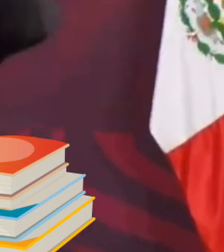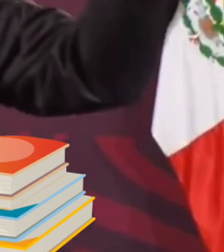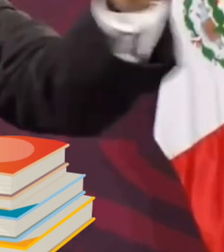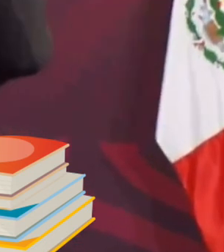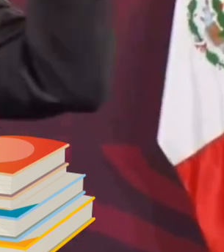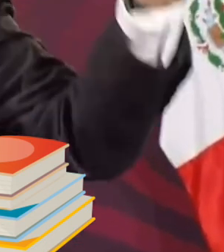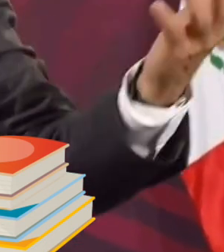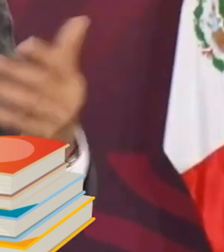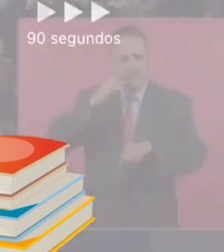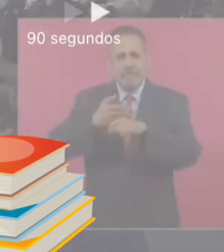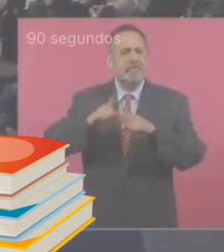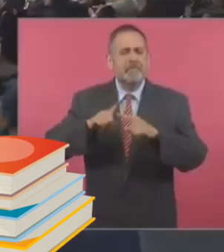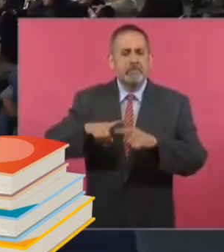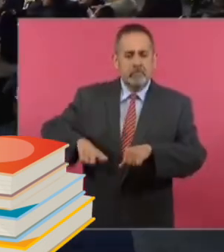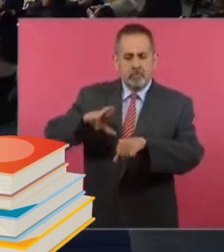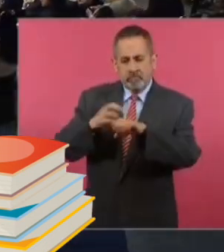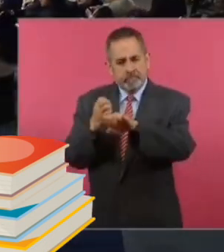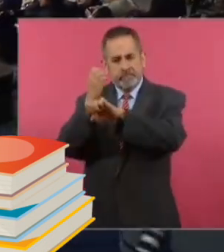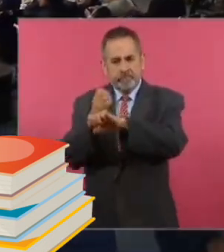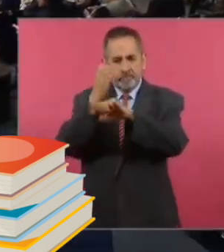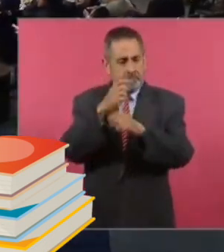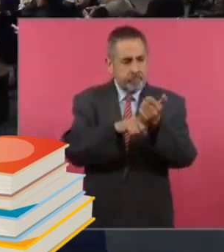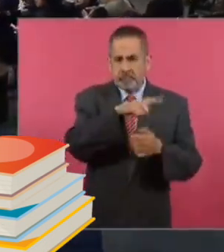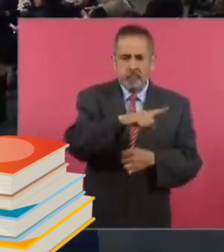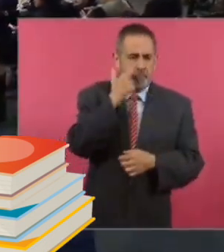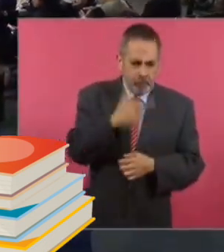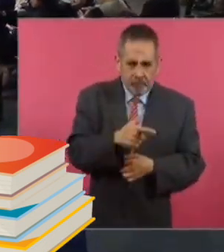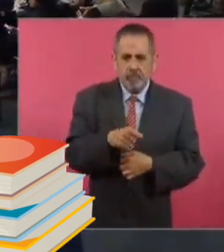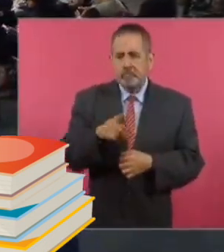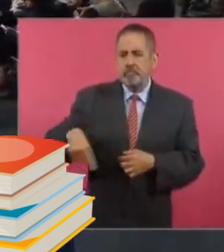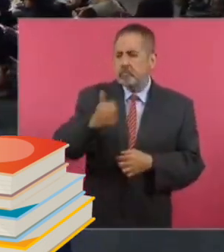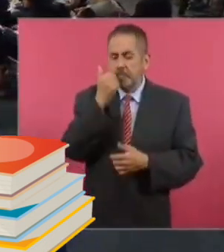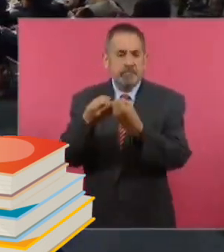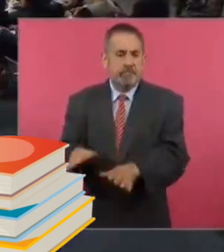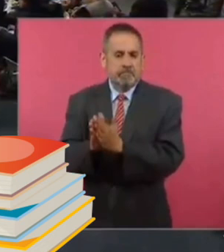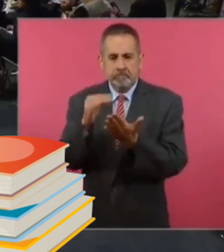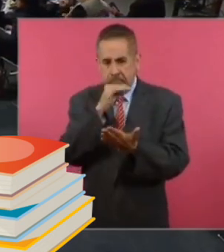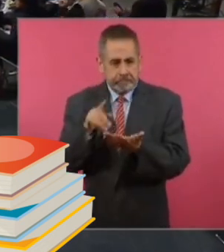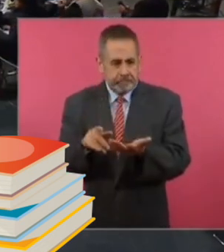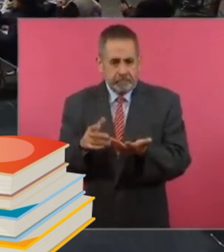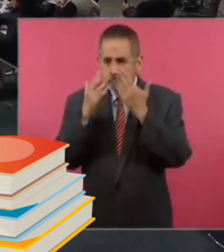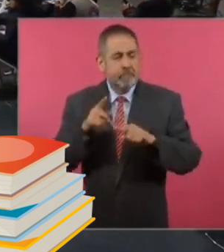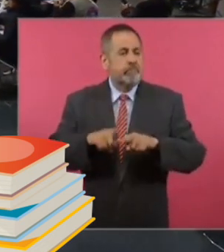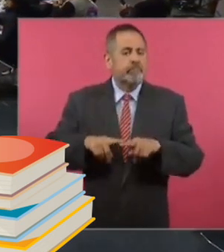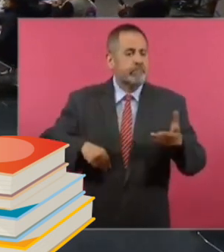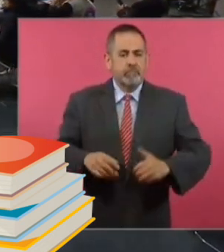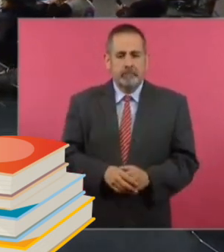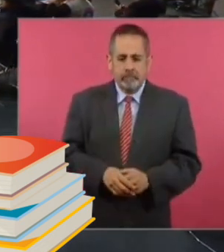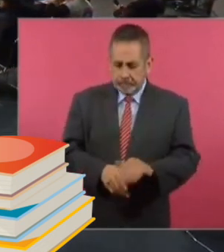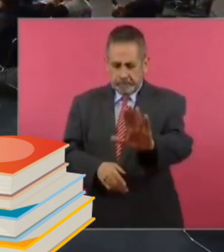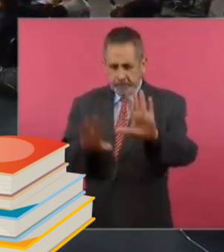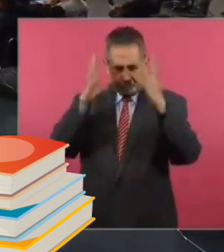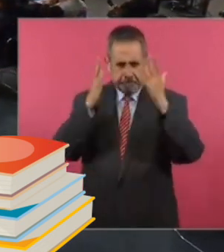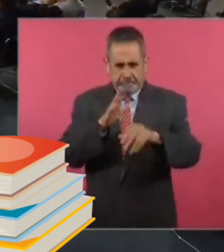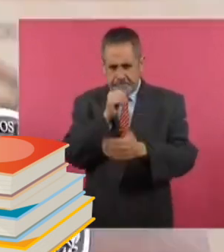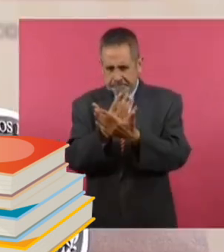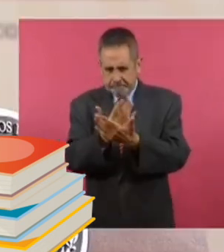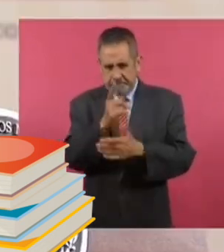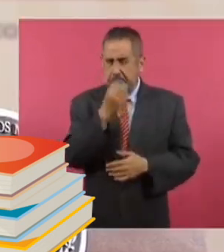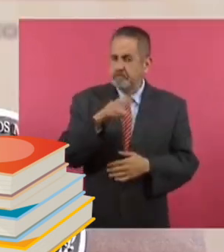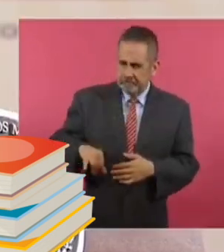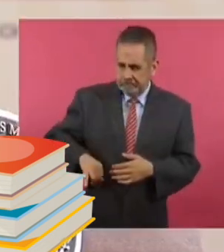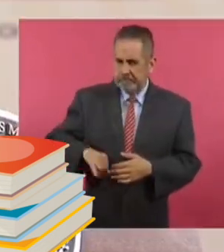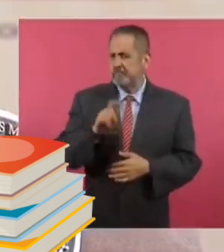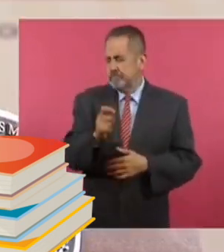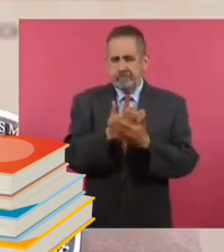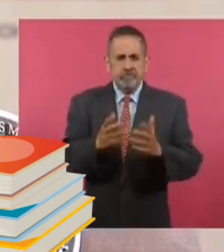Que todo el que quiera verlos, que los vea. Gobernadores de los estados que no quieren repartir sus libros, que los alumnos se queden sin libros de texto. Es que no podemos adelantar vísperas. Hay que esperar. Es muy interesante